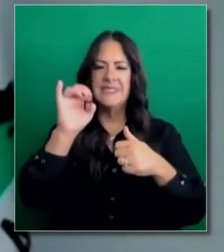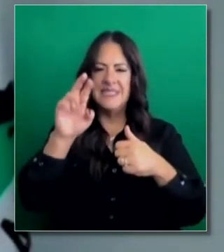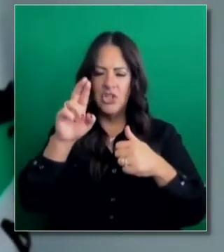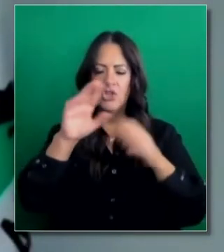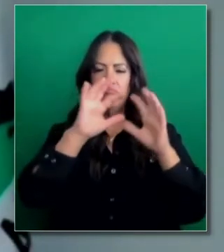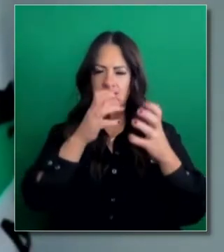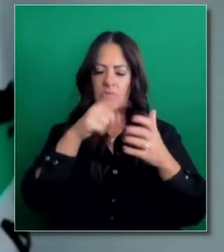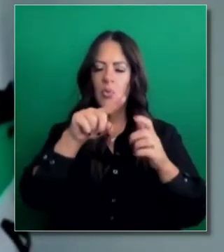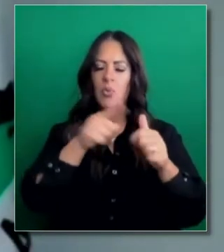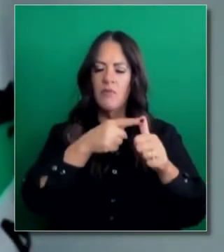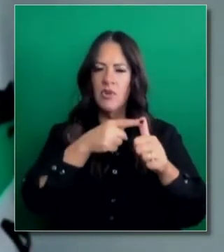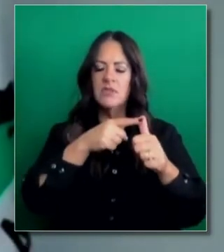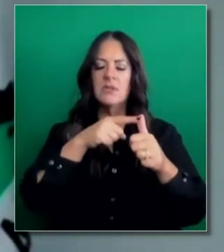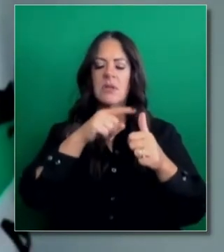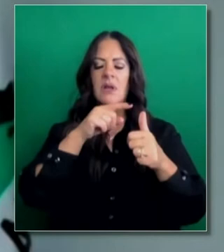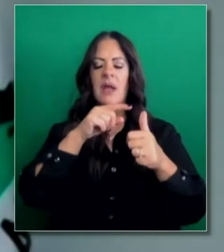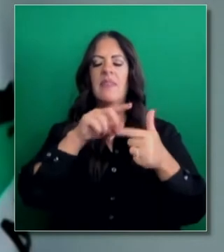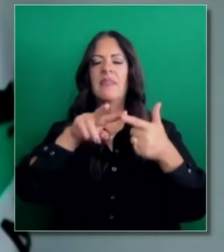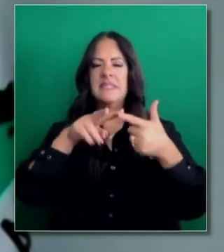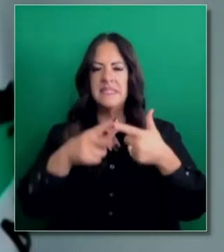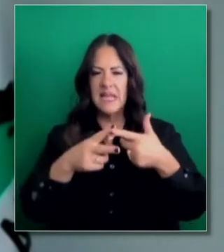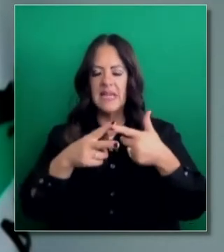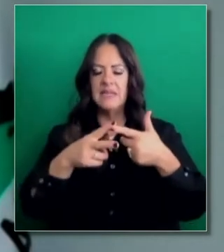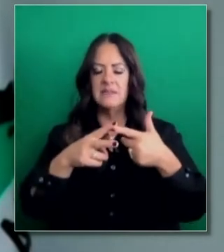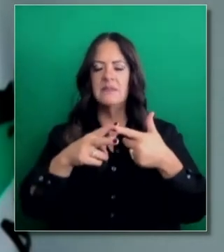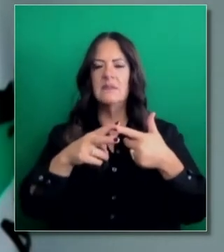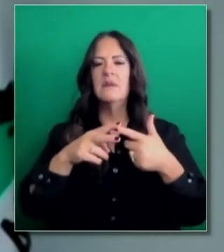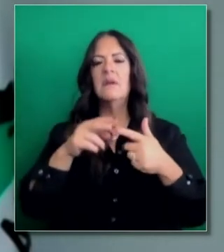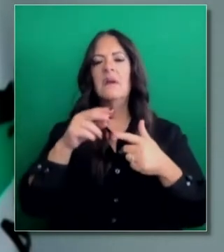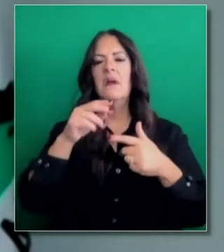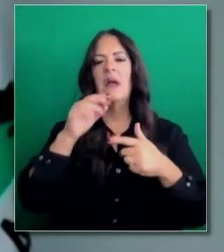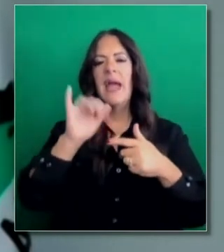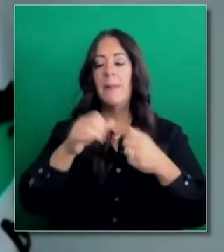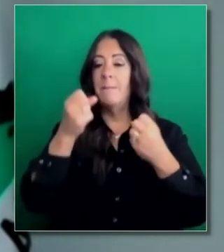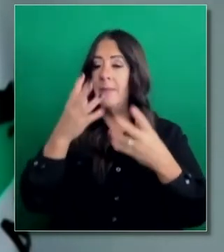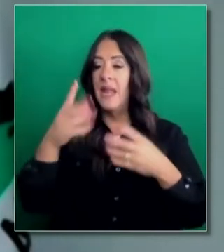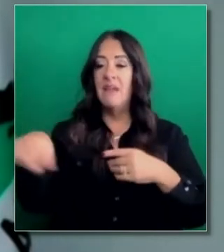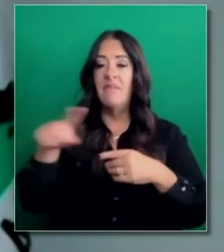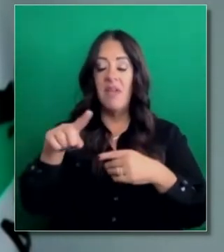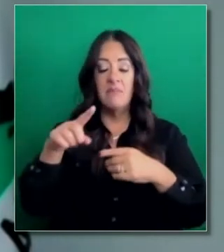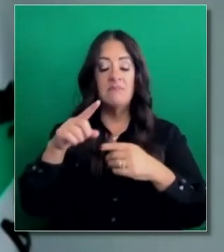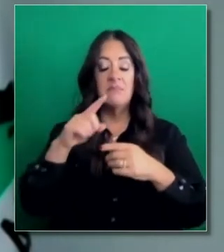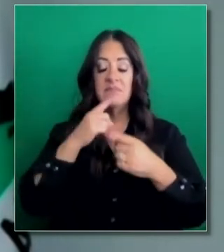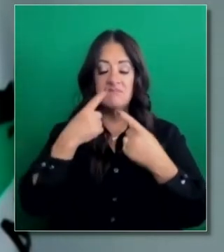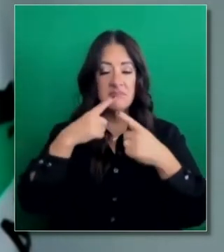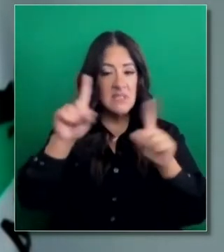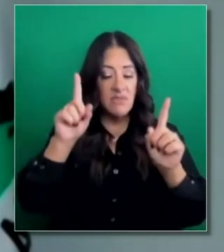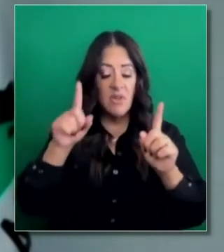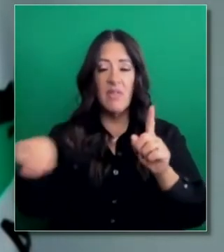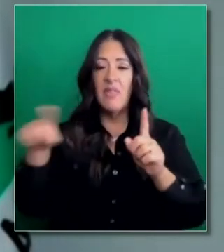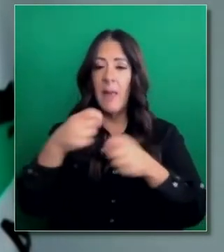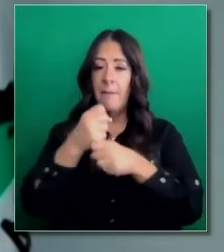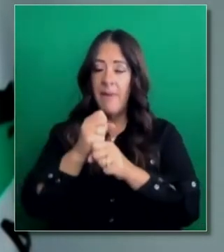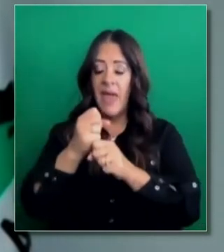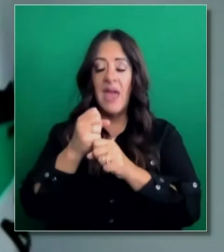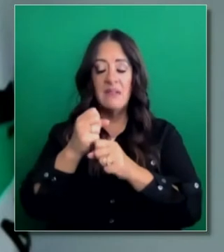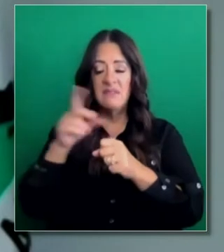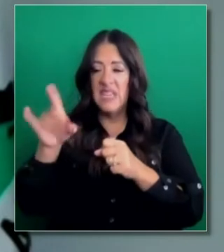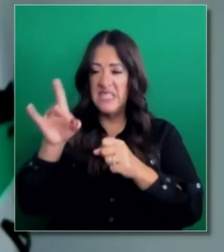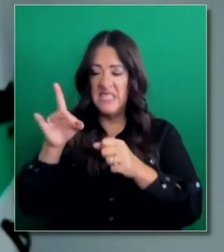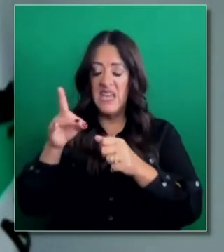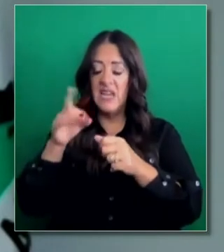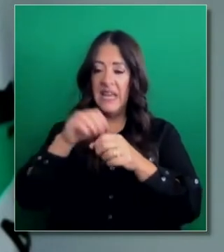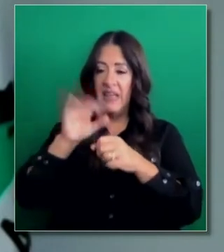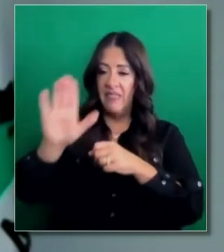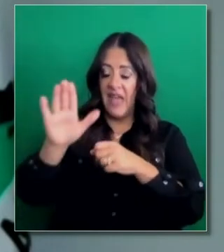haya ninguna diferencia y queremos estar seguros que los condados y los empleados en